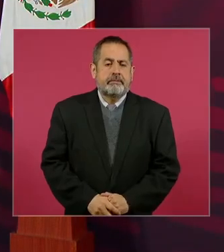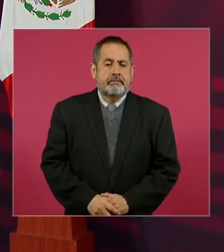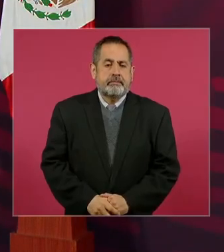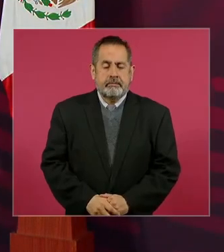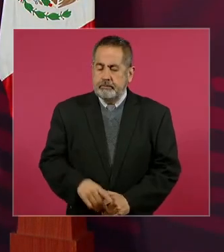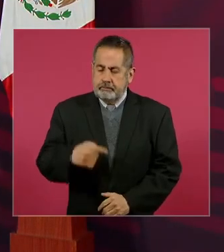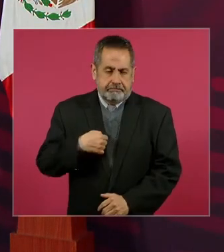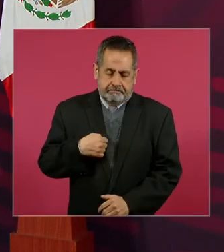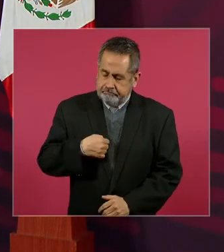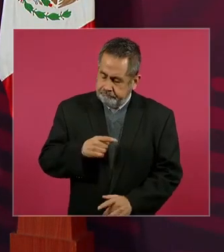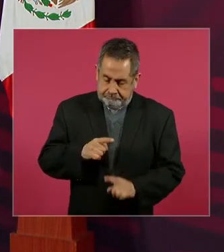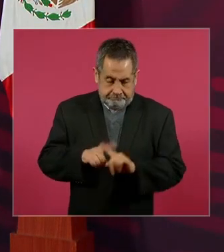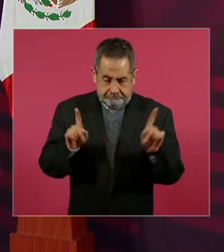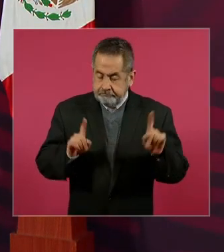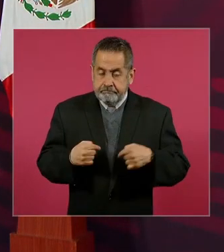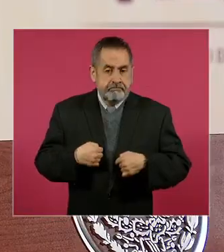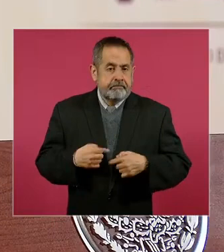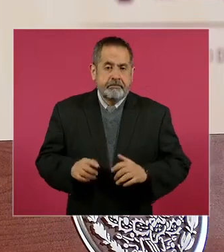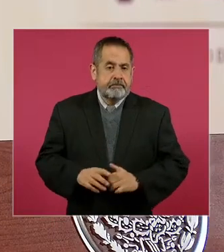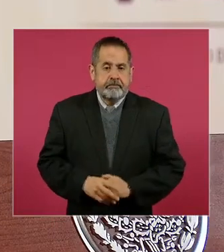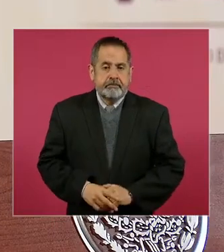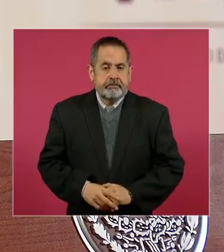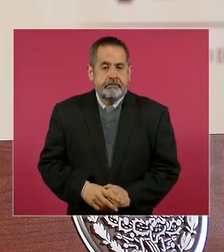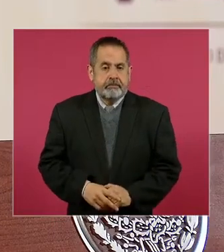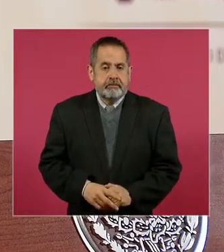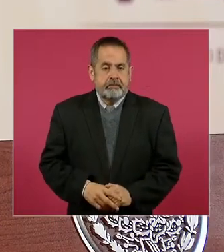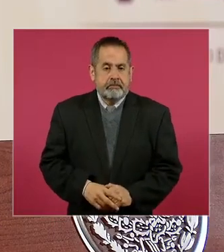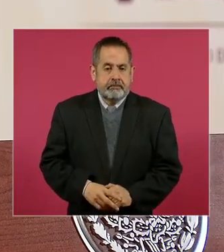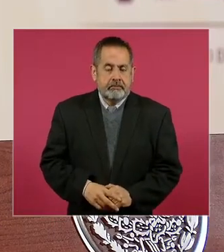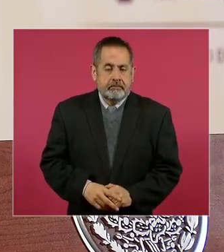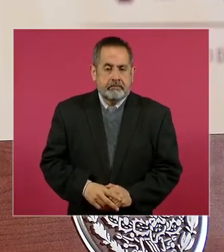pero yo no, yo no.